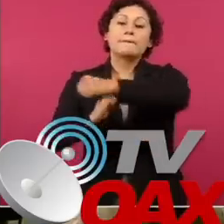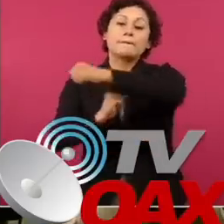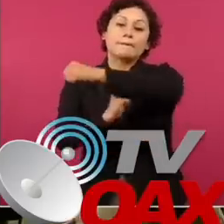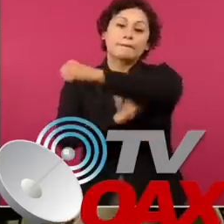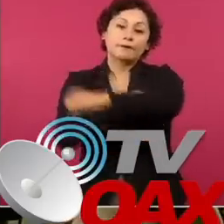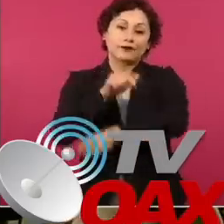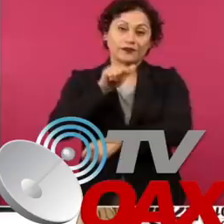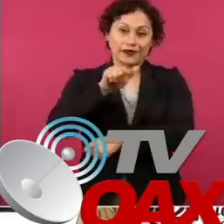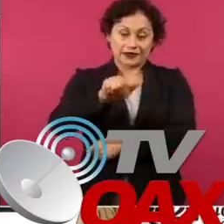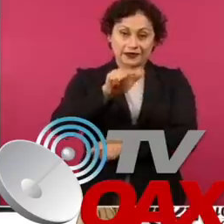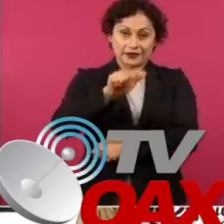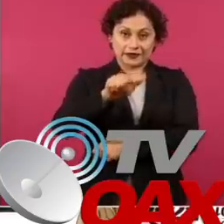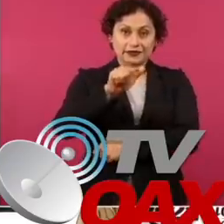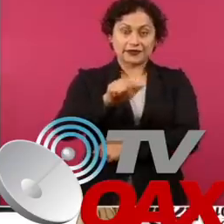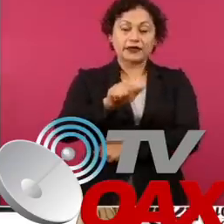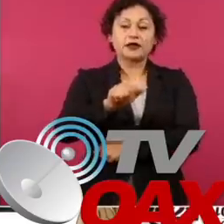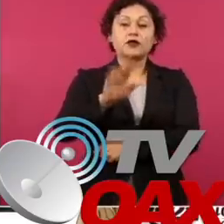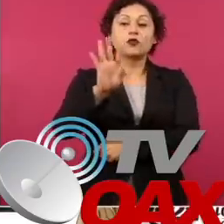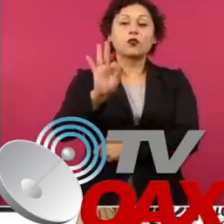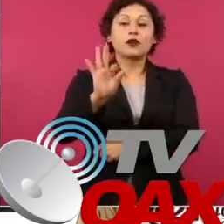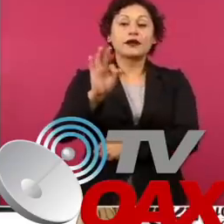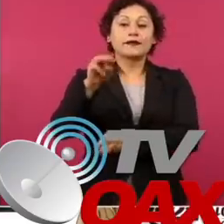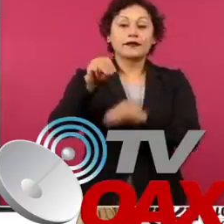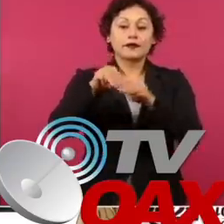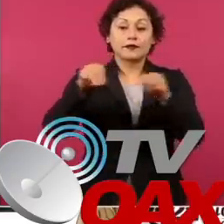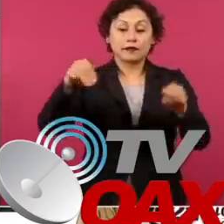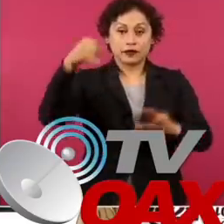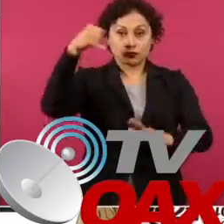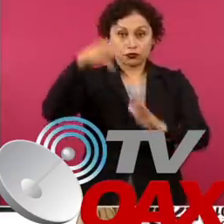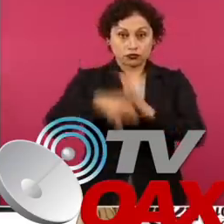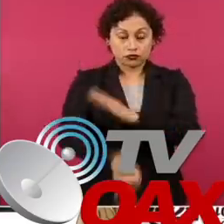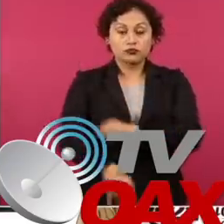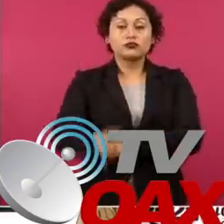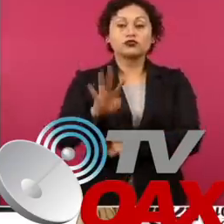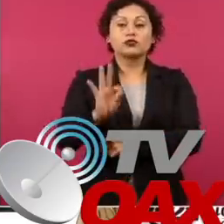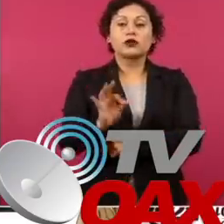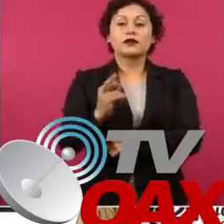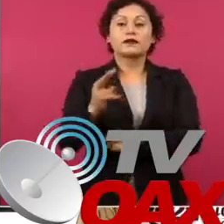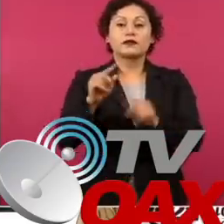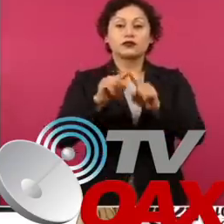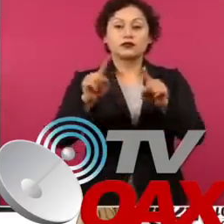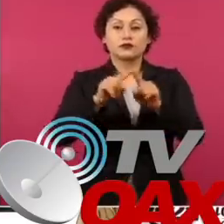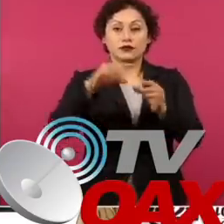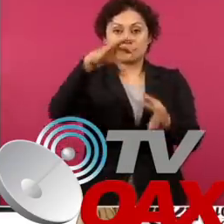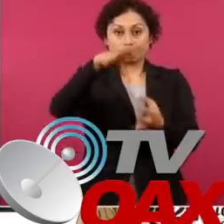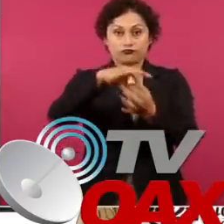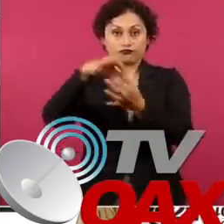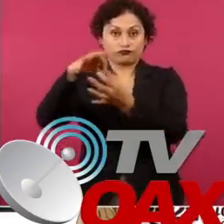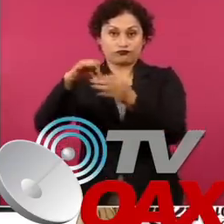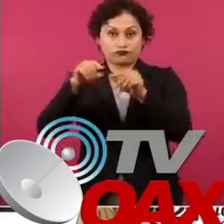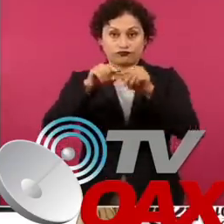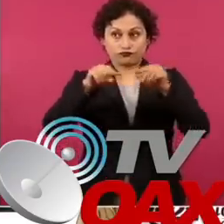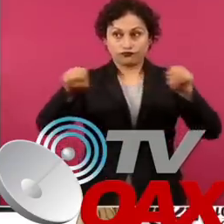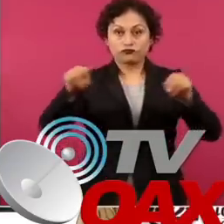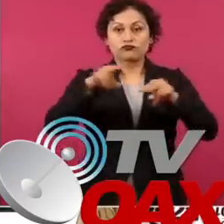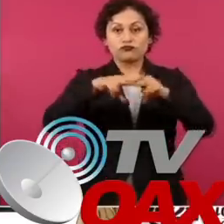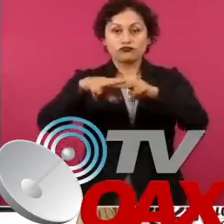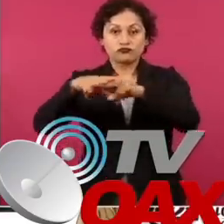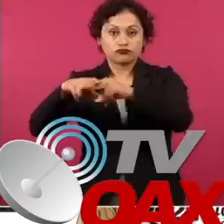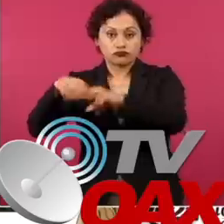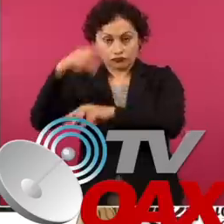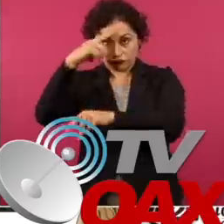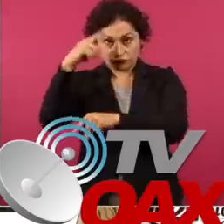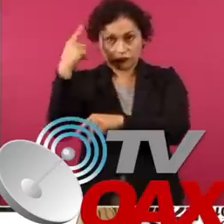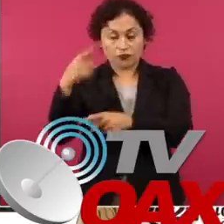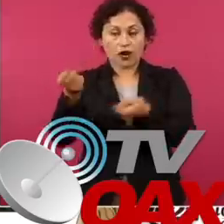de 40 metros de profundidad y contará con 2 apoyos principales y una junta de largo recorrido para el control de movimientos de la estructura